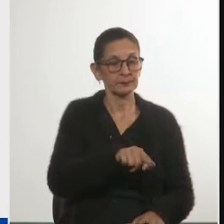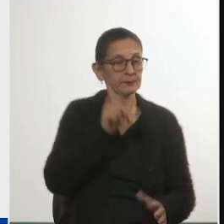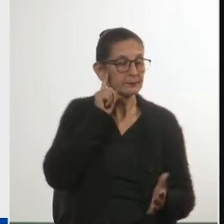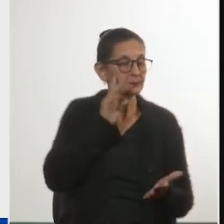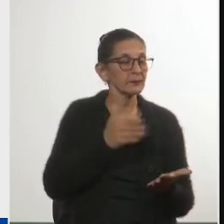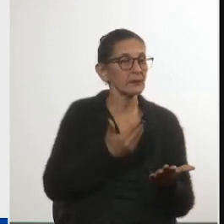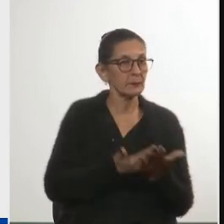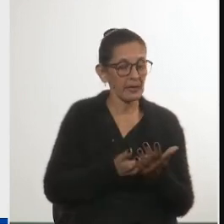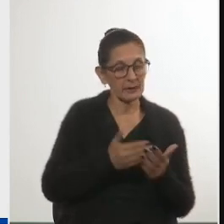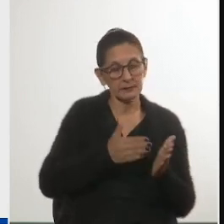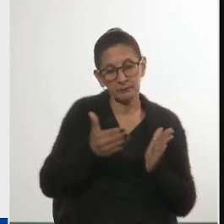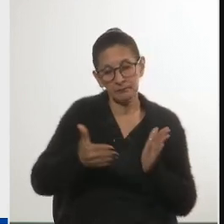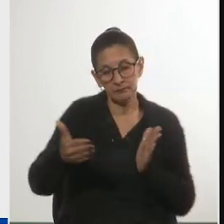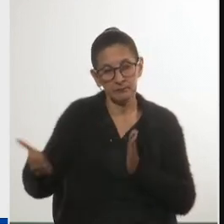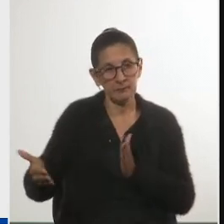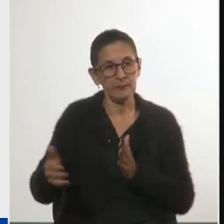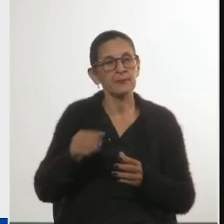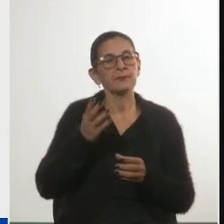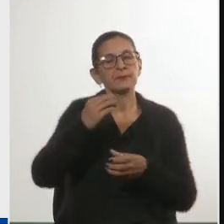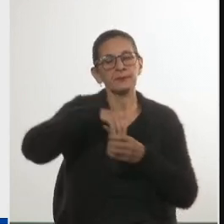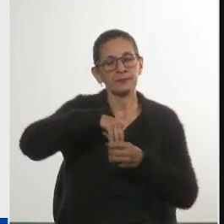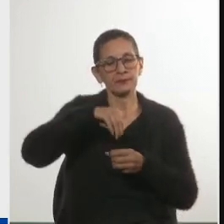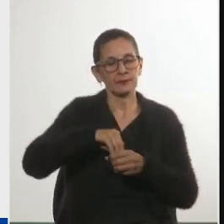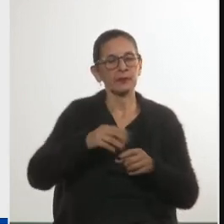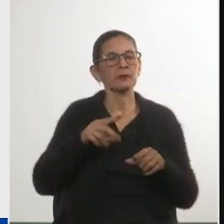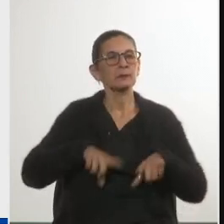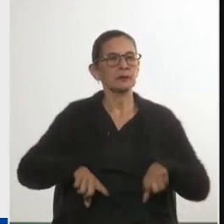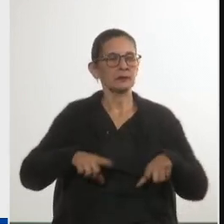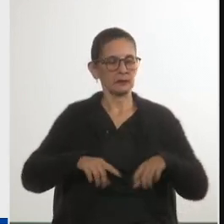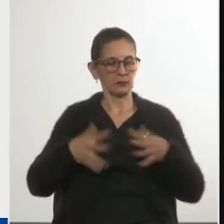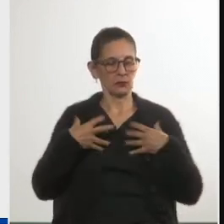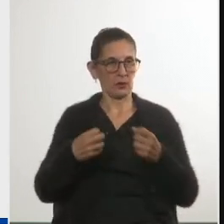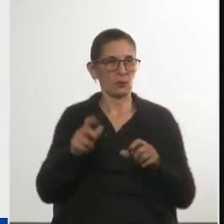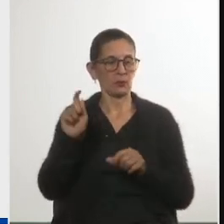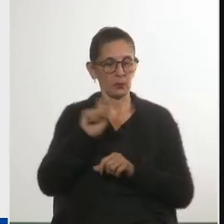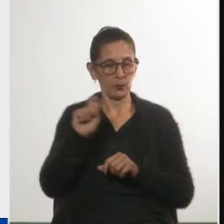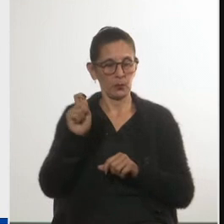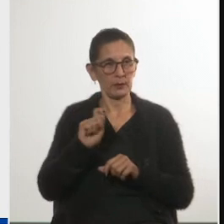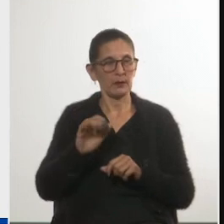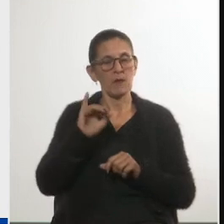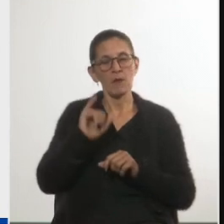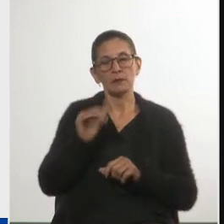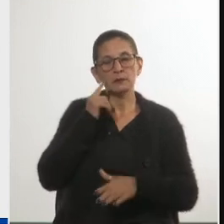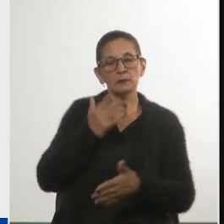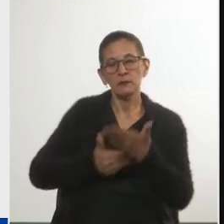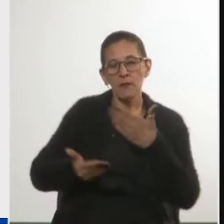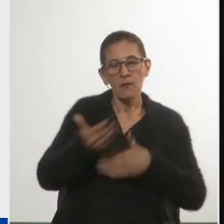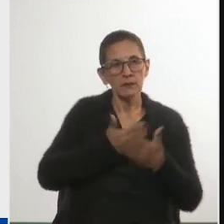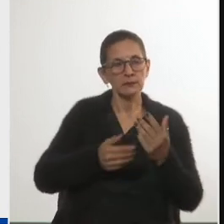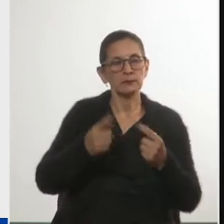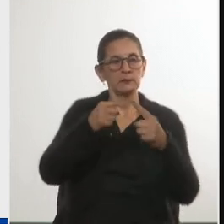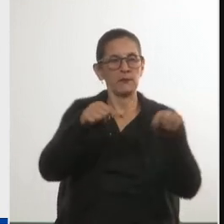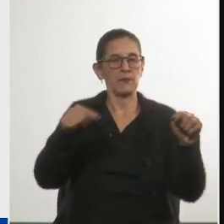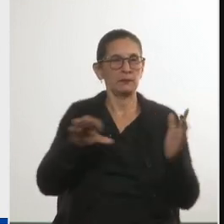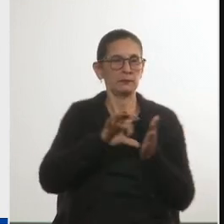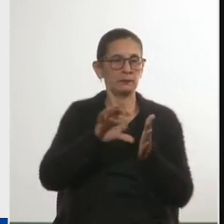de contingencia es un plan de contingencia interno para el Ministerio de Salud Pública y para la interacción con los distintos